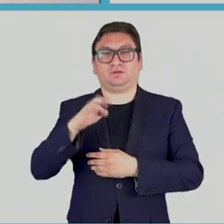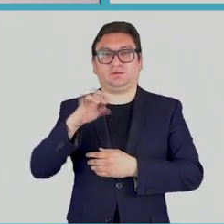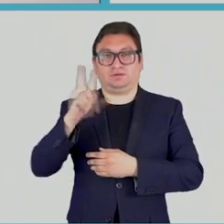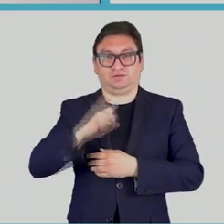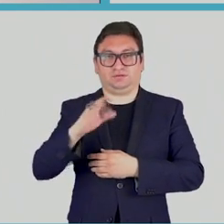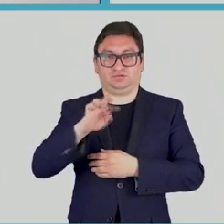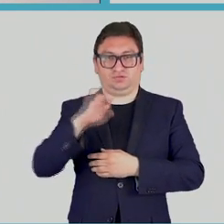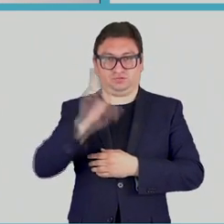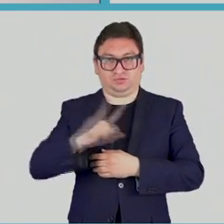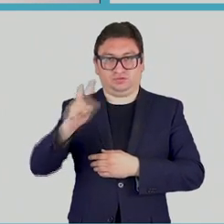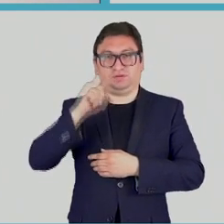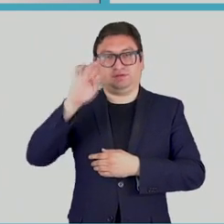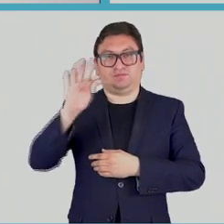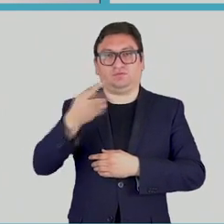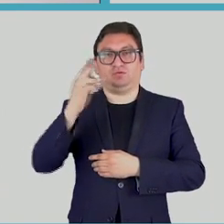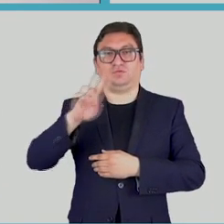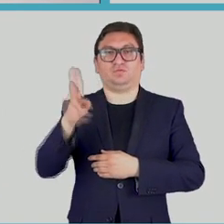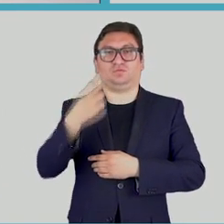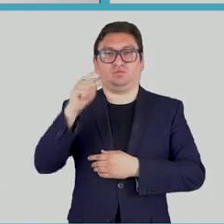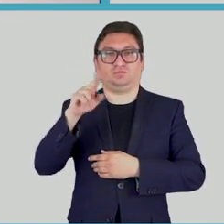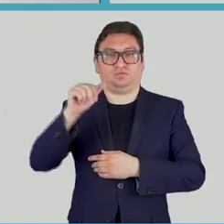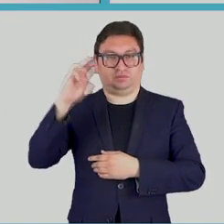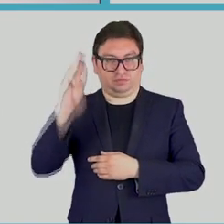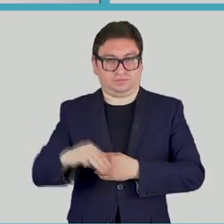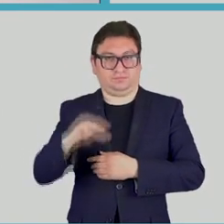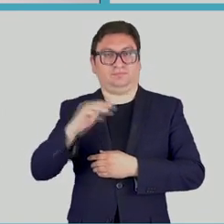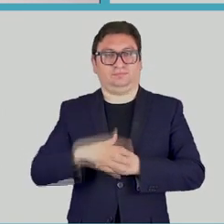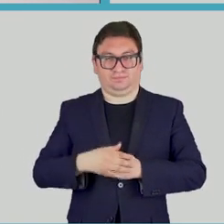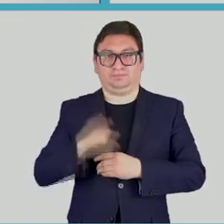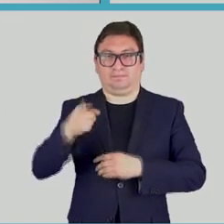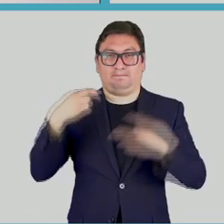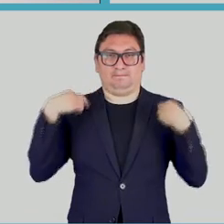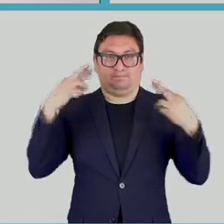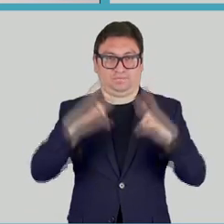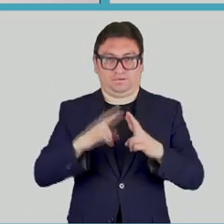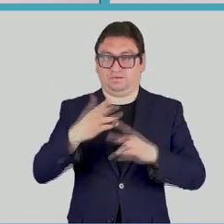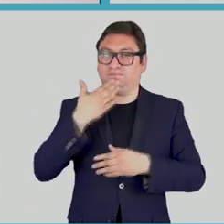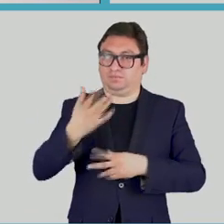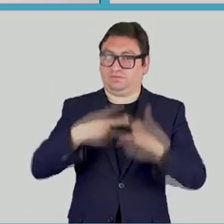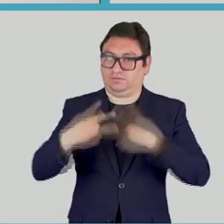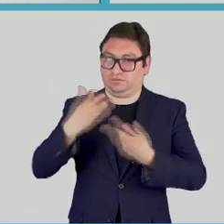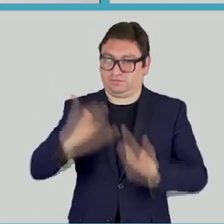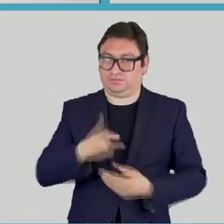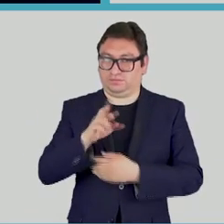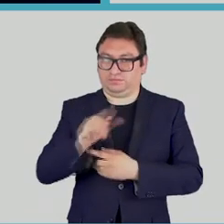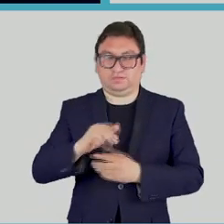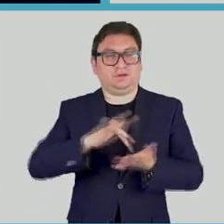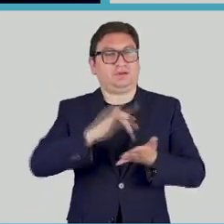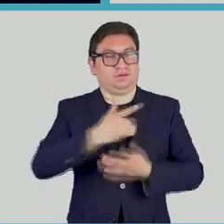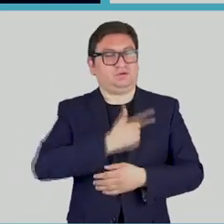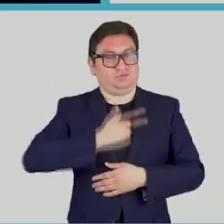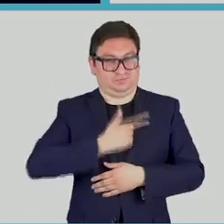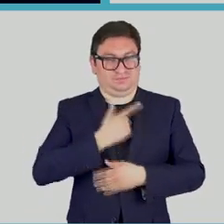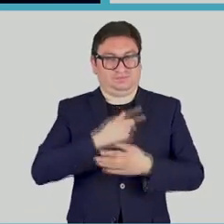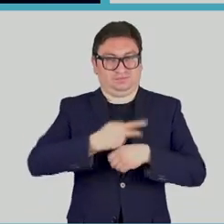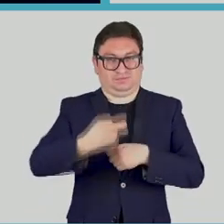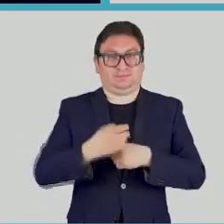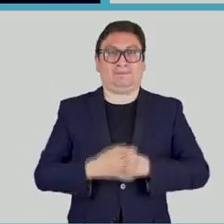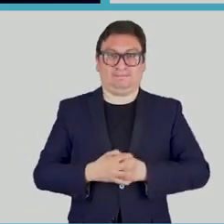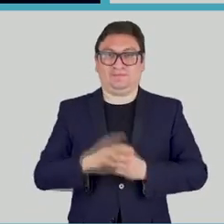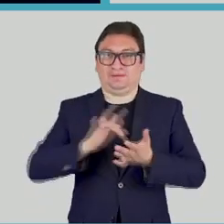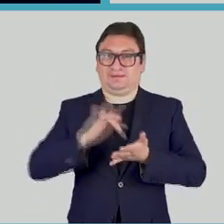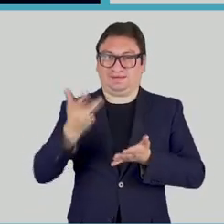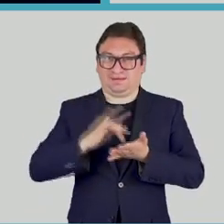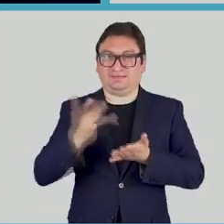cruz catedrático de la facultad de la Universidad Nacional Autónoma de México bienvenido doctor un gusto Muchas gracias por la invitación